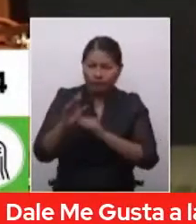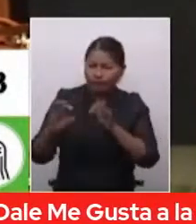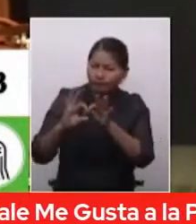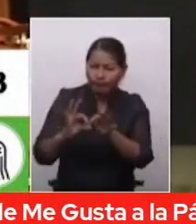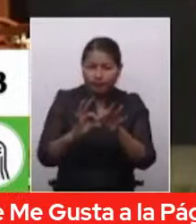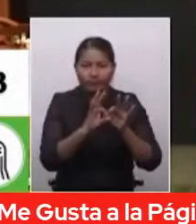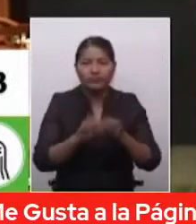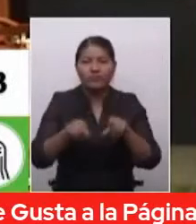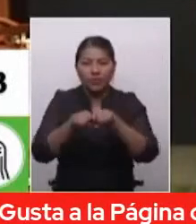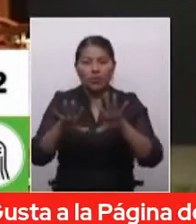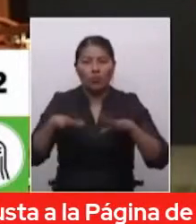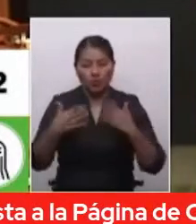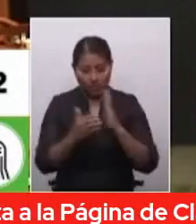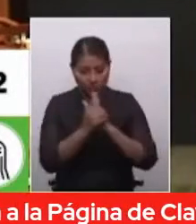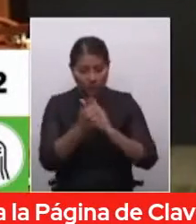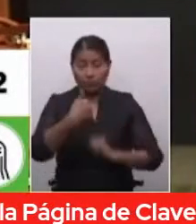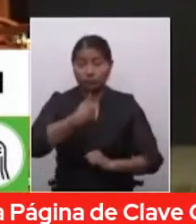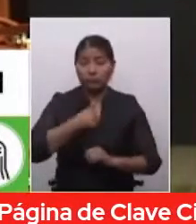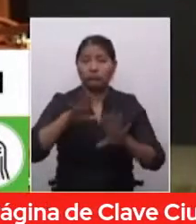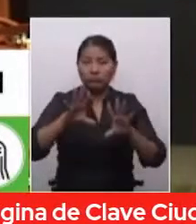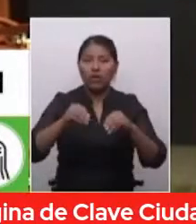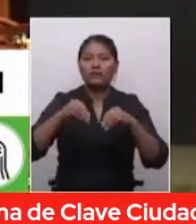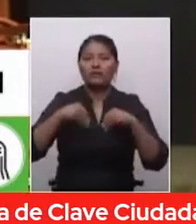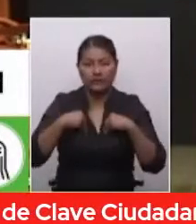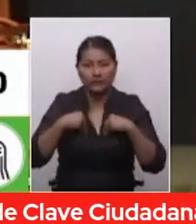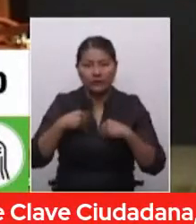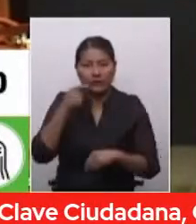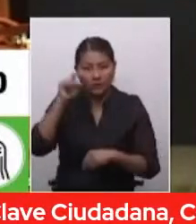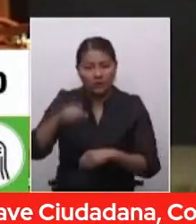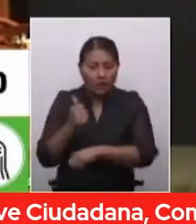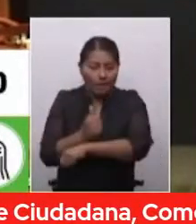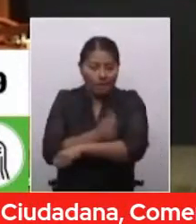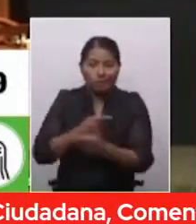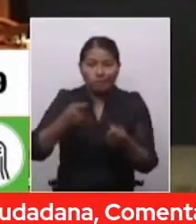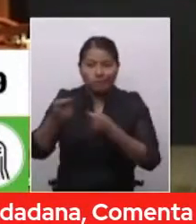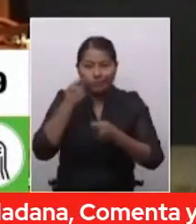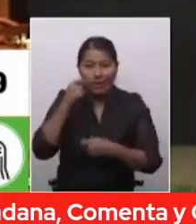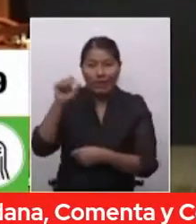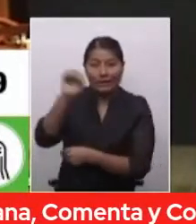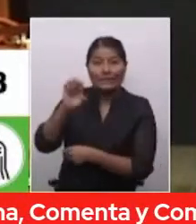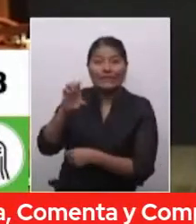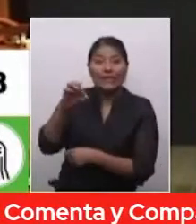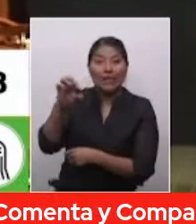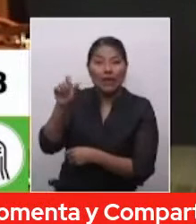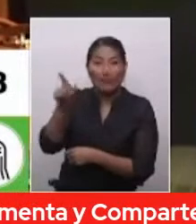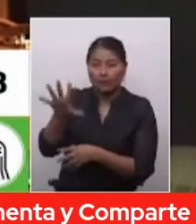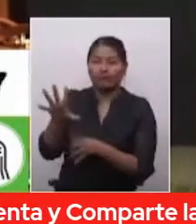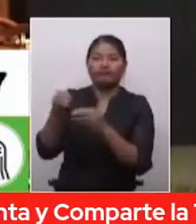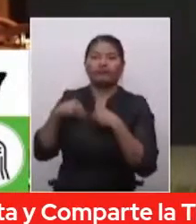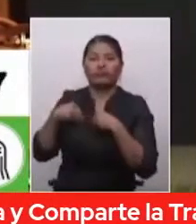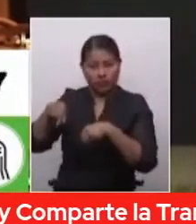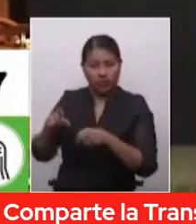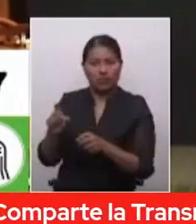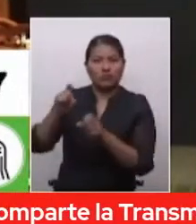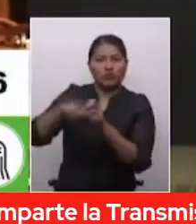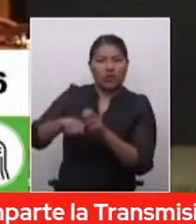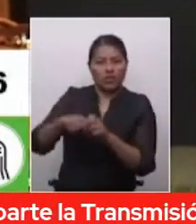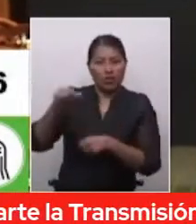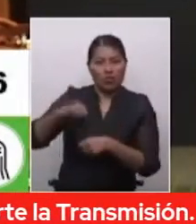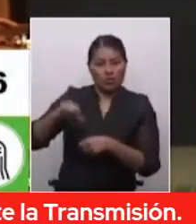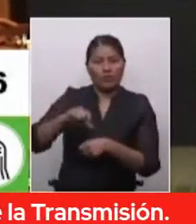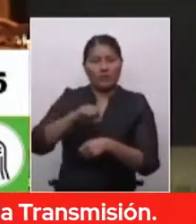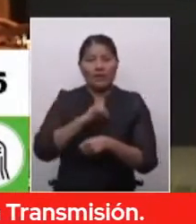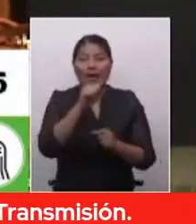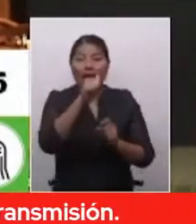la capacidad y debemos asumir la administración de SEAPAL. Con respecto a la ATU, igualmente,